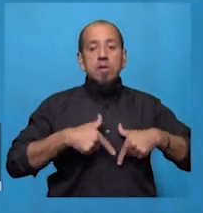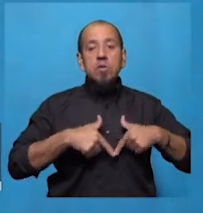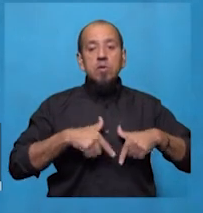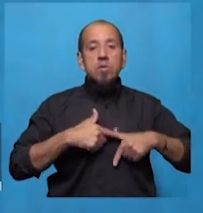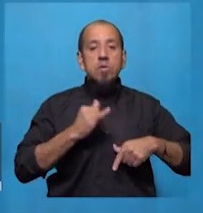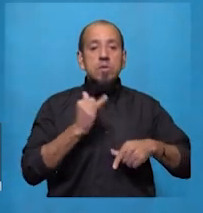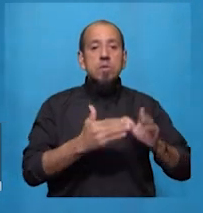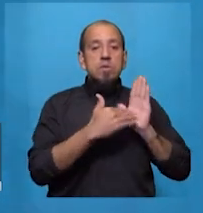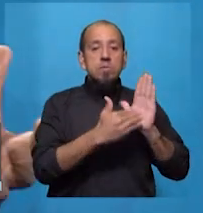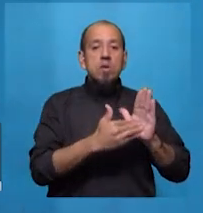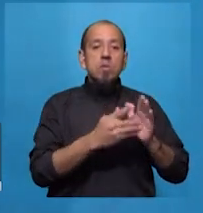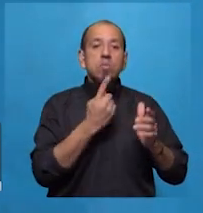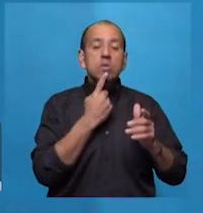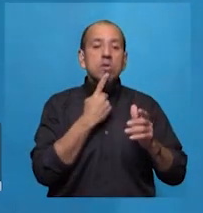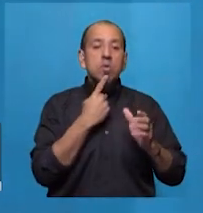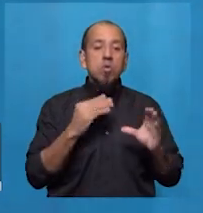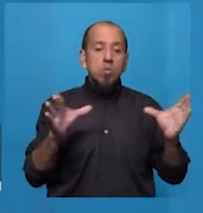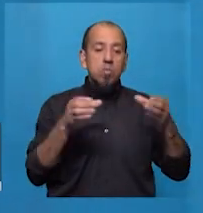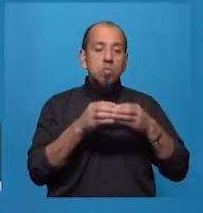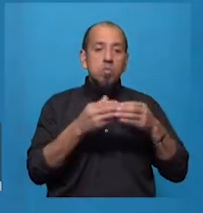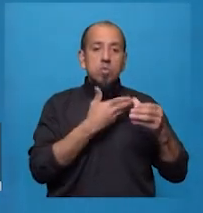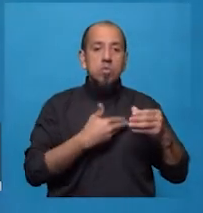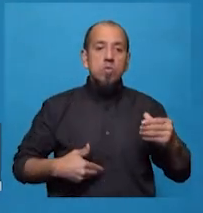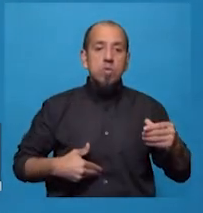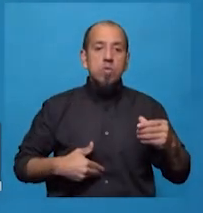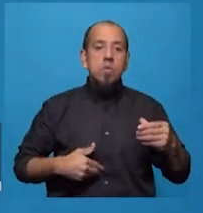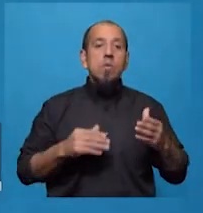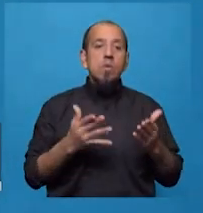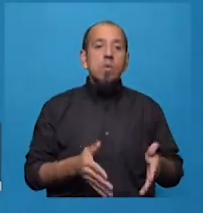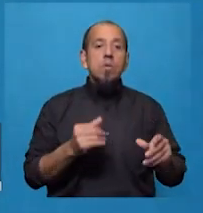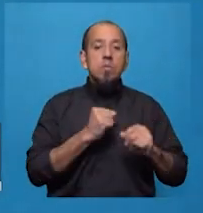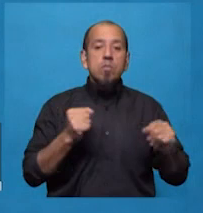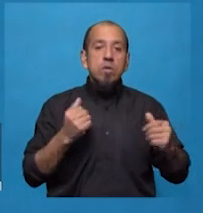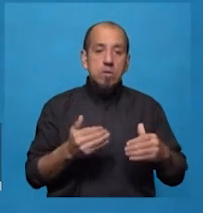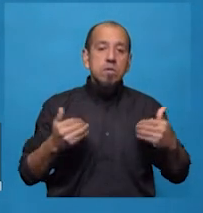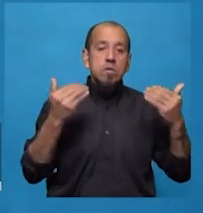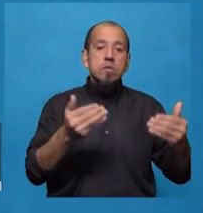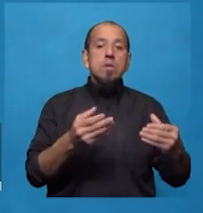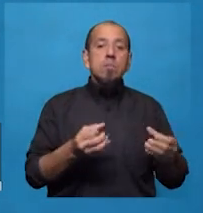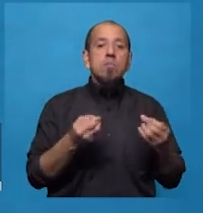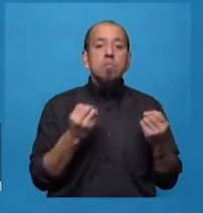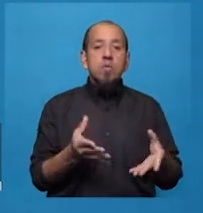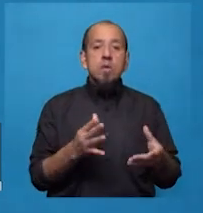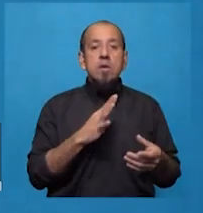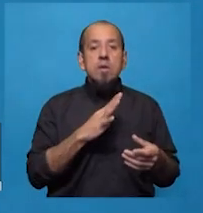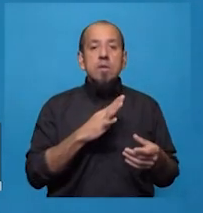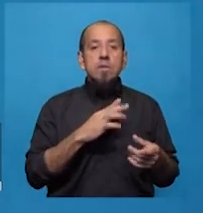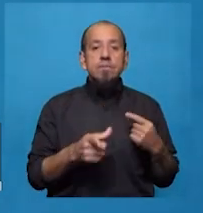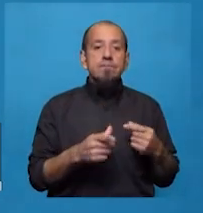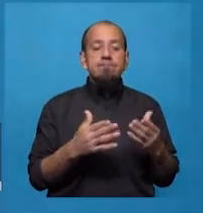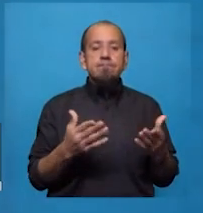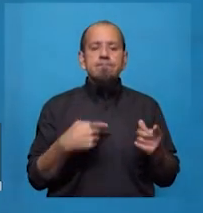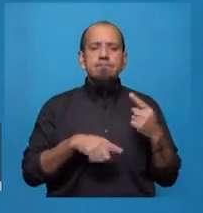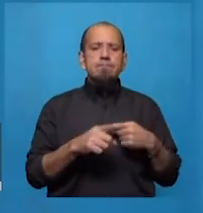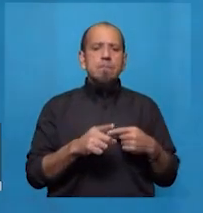el respaldo político de la coalición de gobierno y la impronta como para sacar esto adelante porque claramente hay como una distancia